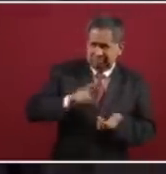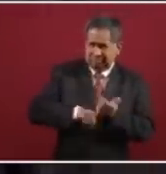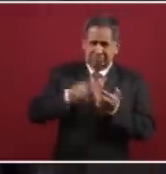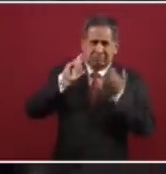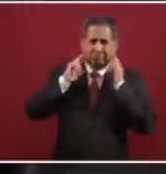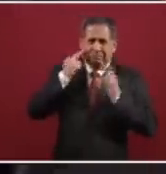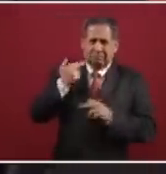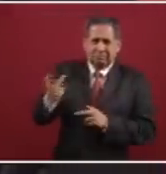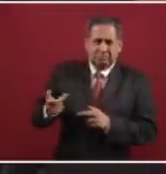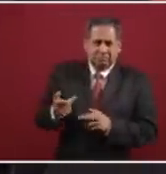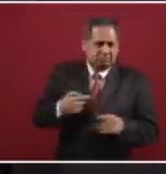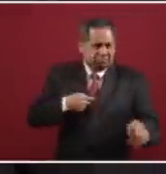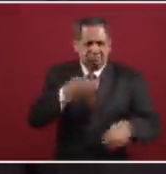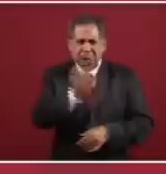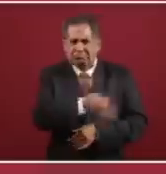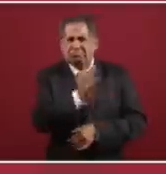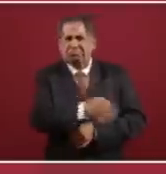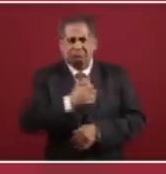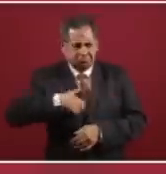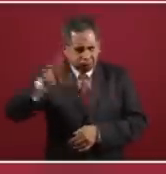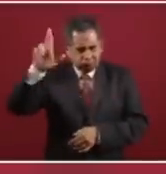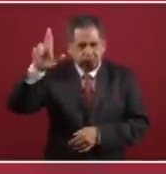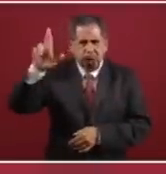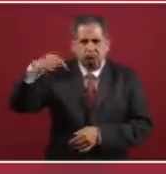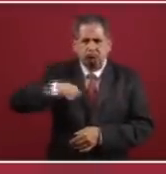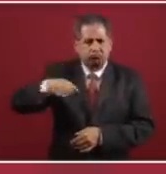que me apunten en la lista.